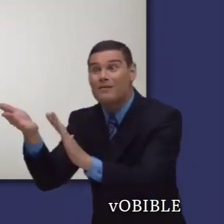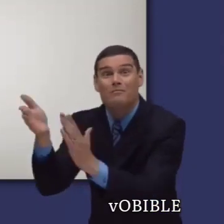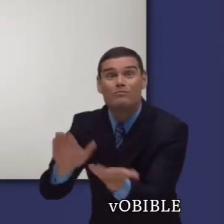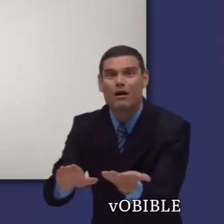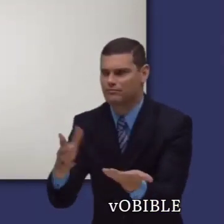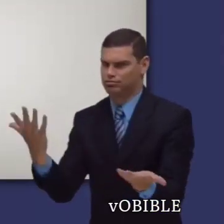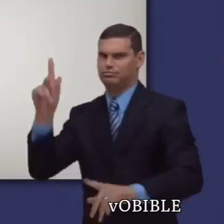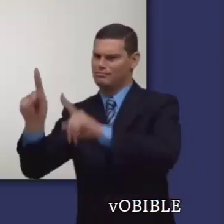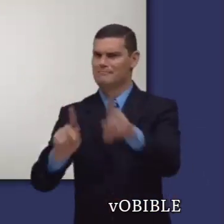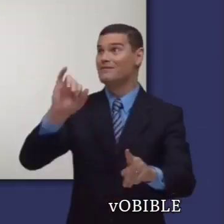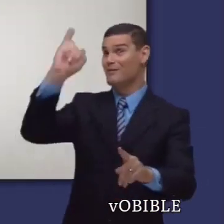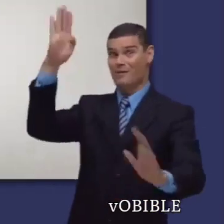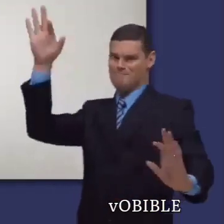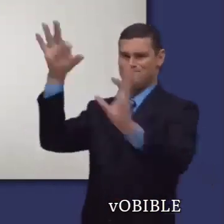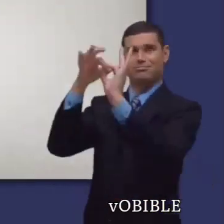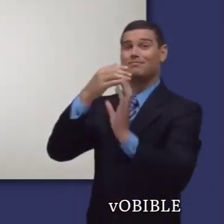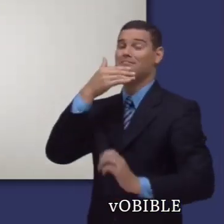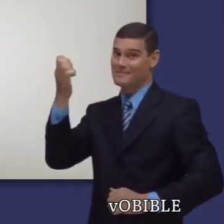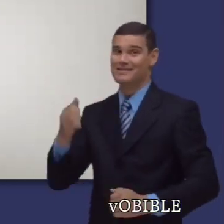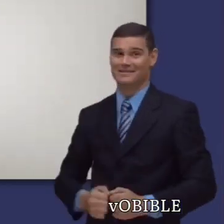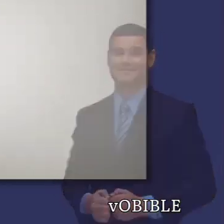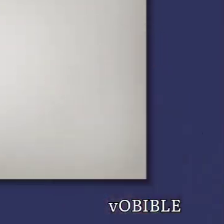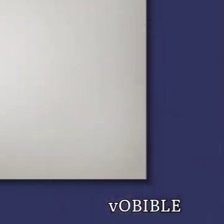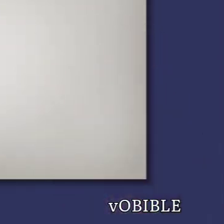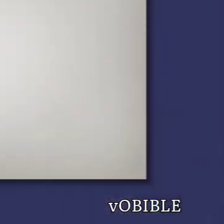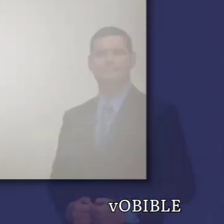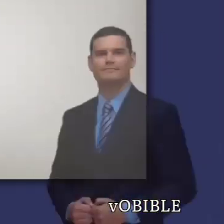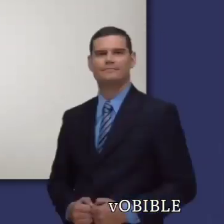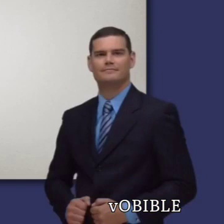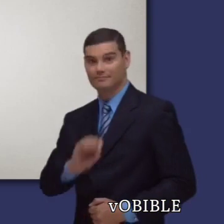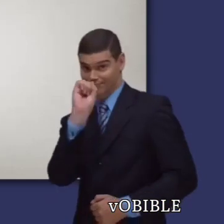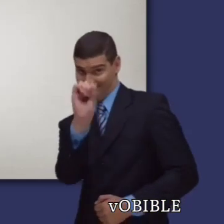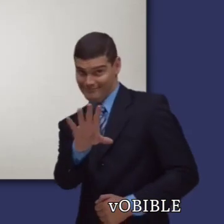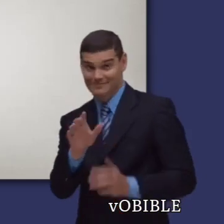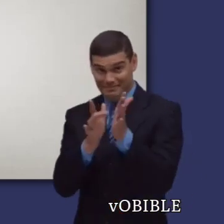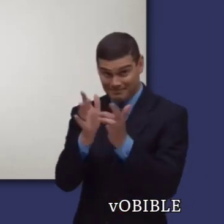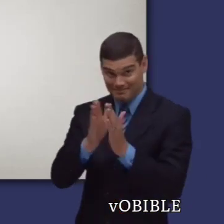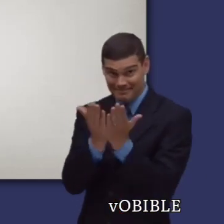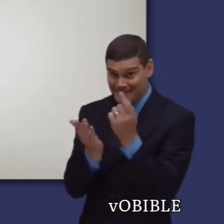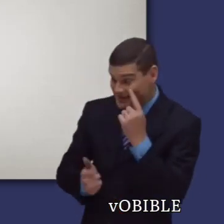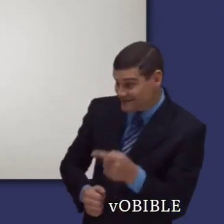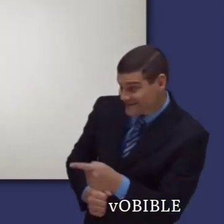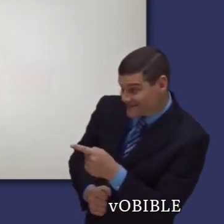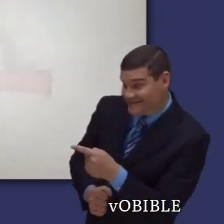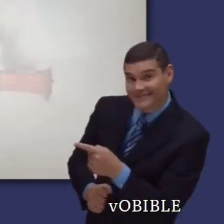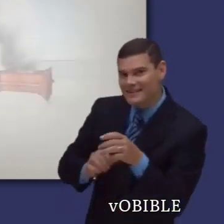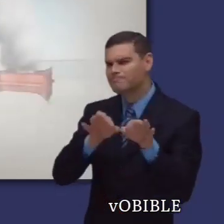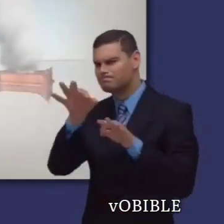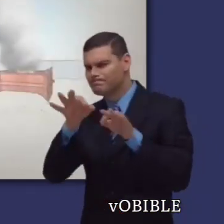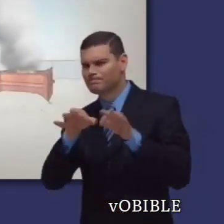que el que Dios estableció mediante Moisés. ¿Lo sabía? En Hebreos 9:9